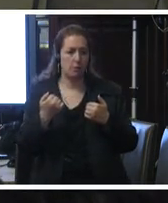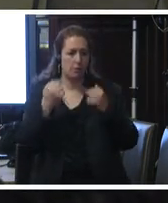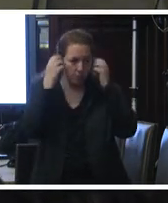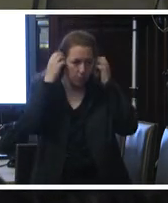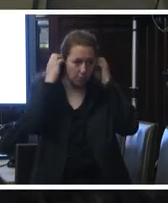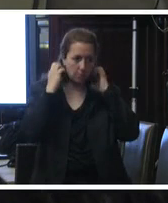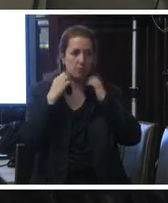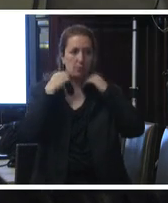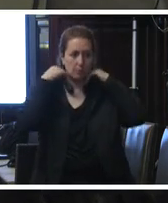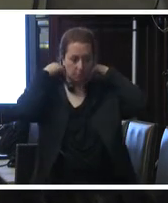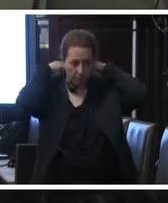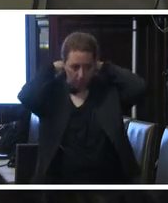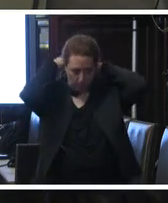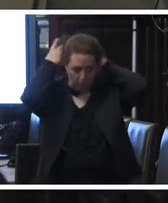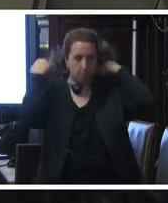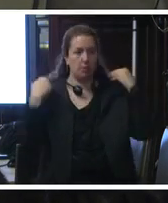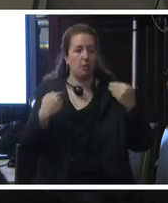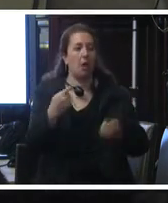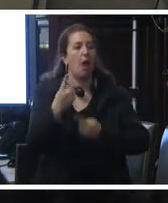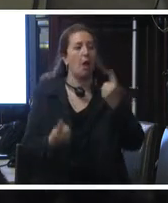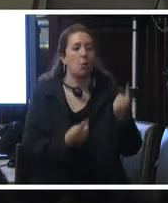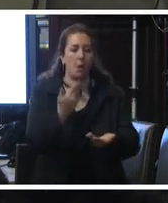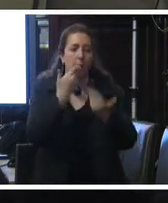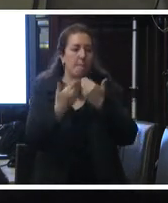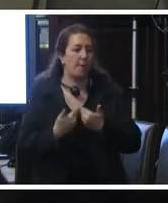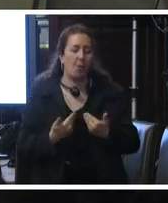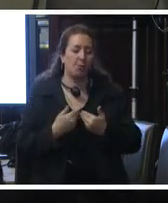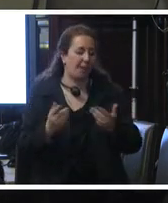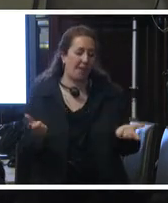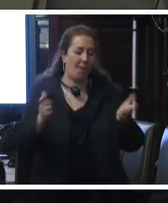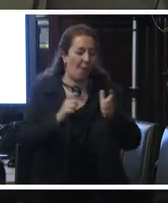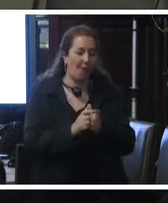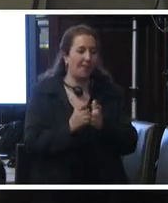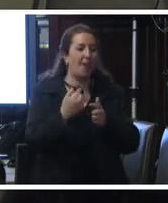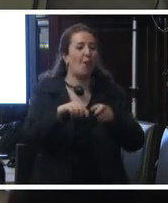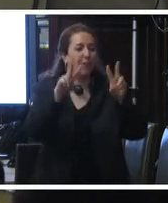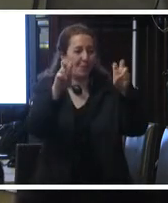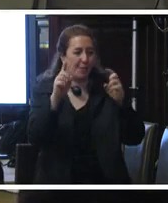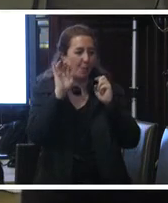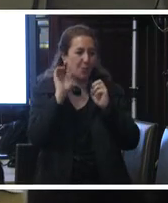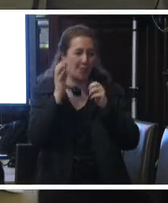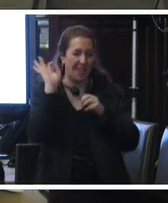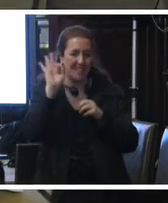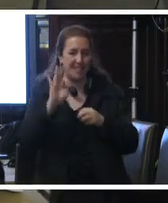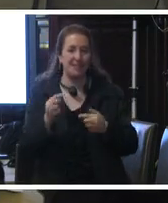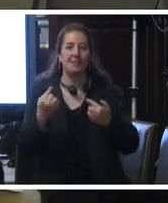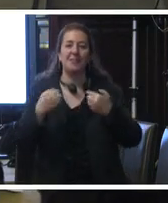que nos han exhibido, que nos han acercado. Algunas preguntas concretas que tienen que ver con los temas de la relatoría. El primero,